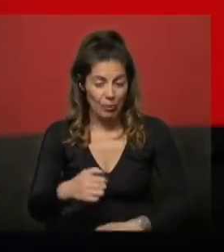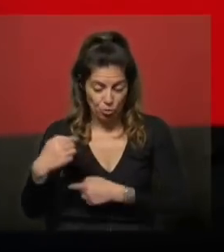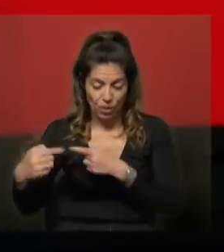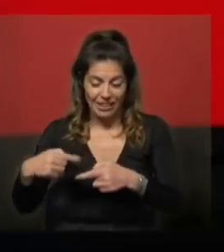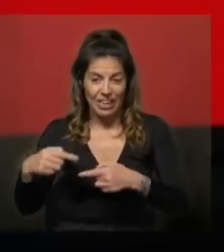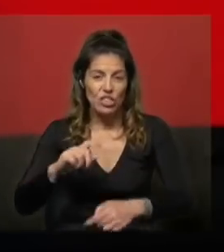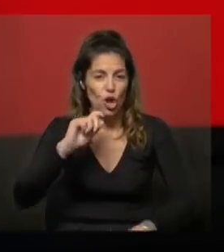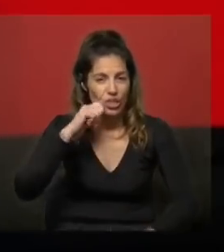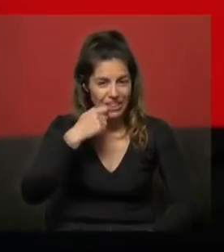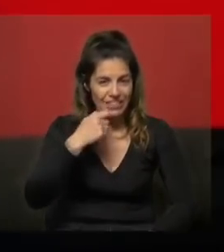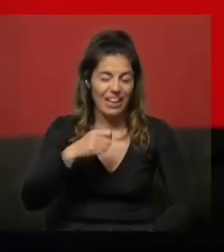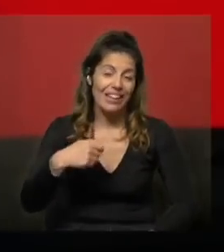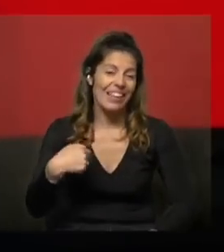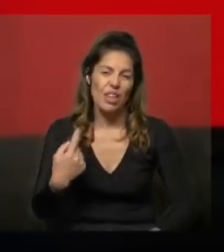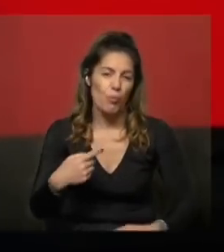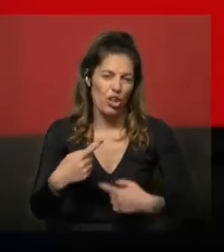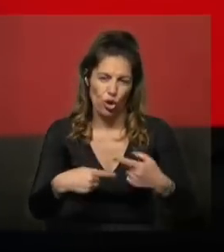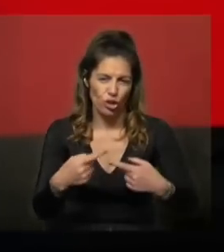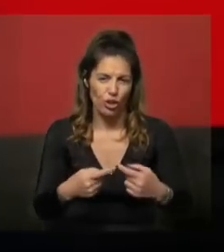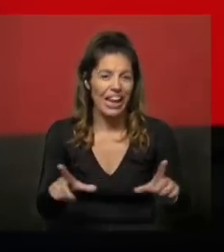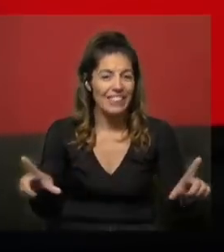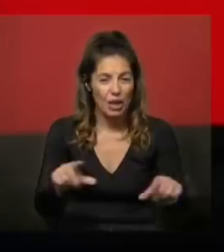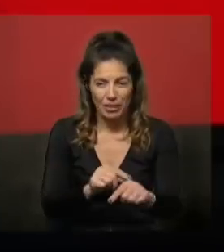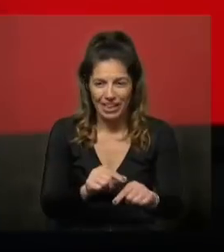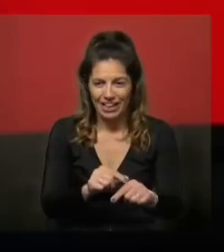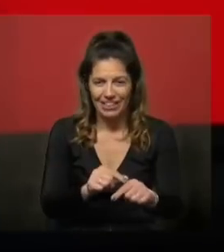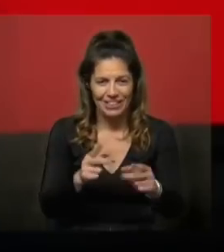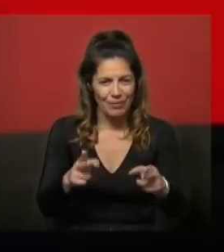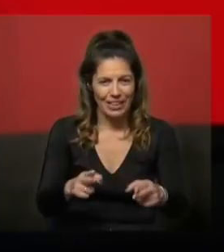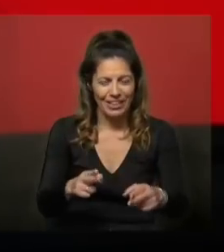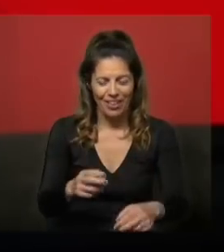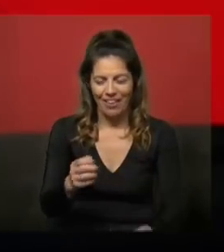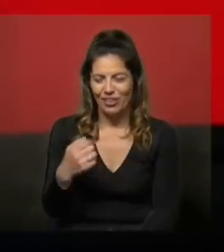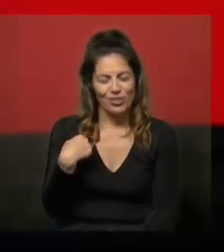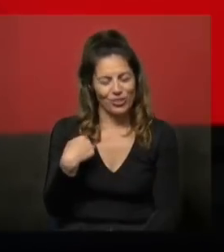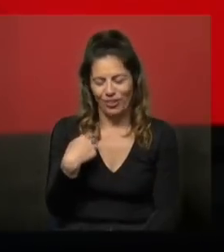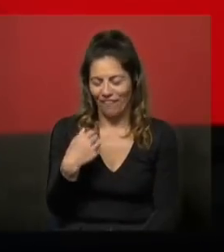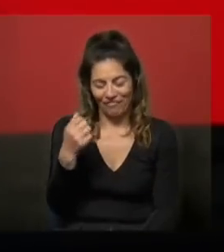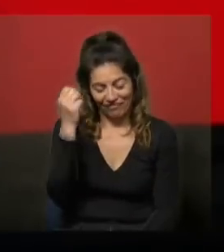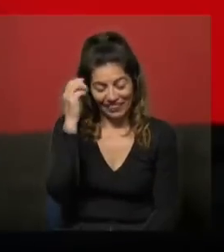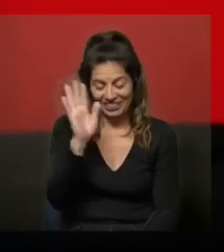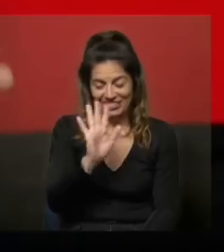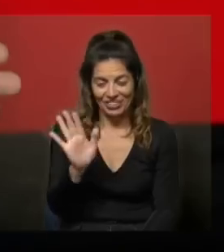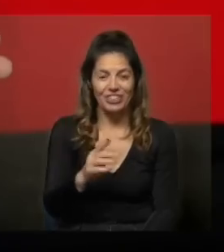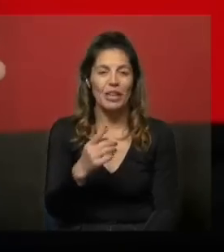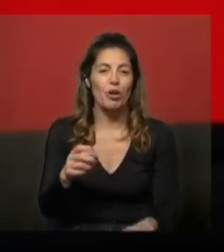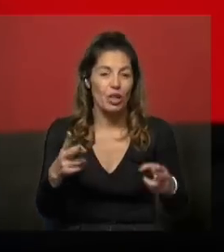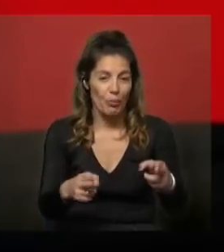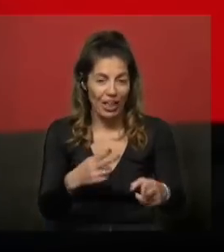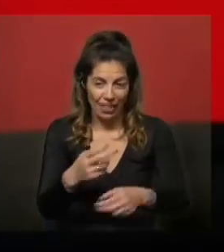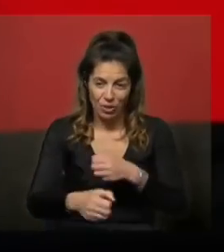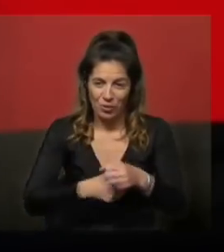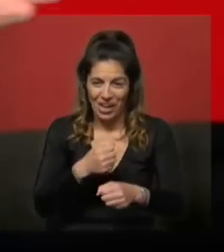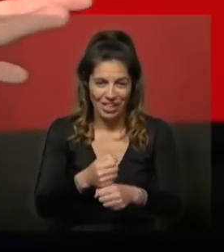muy linda que después se rompió que era cerrar la temporada tan atrevidos tan atrevidos que hacíamos temporada de un año primero que nada